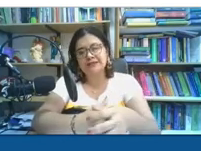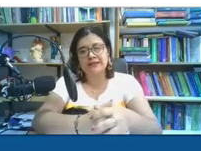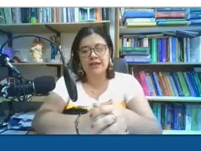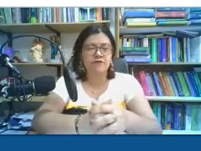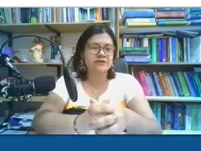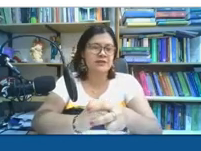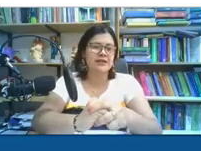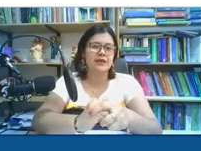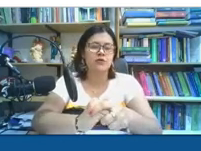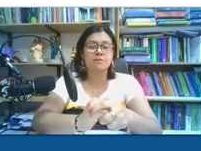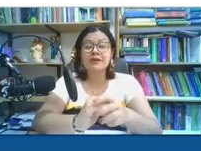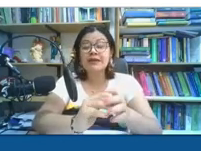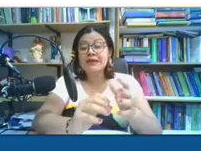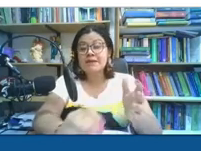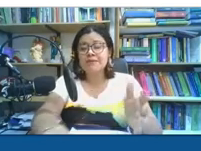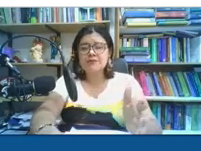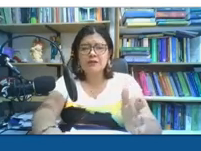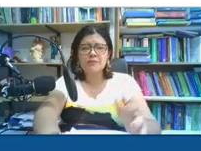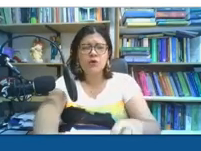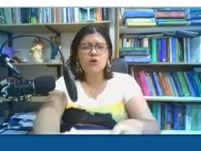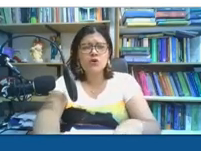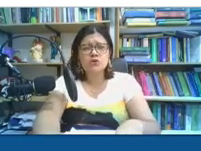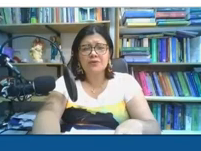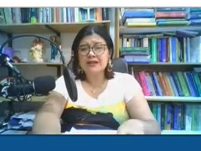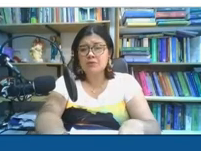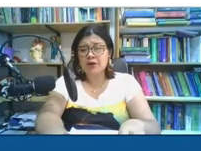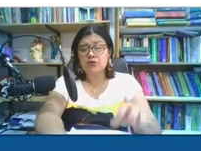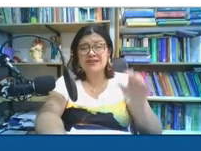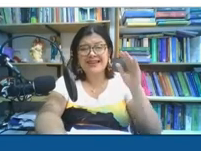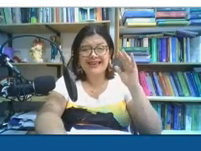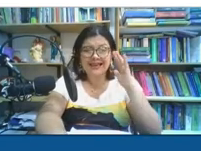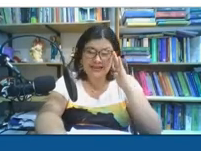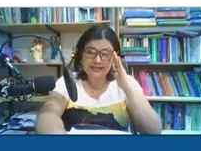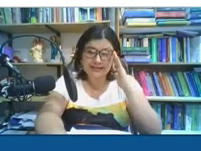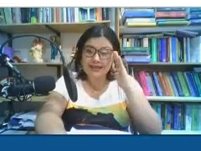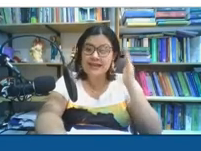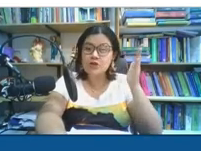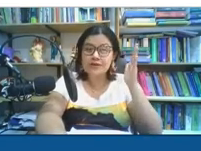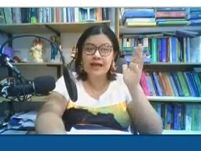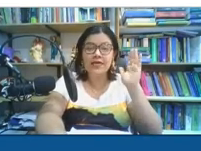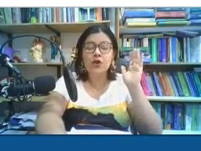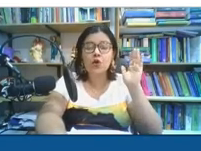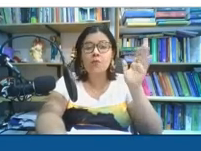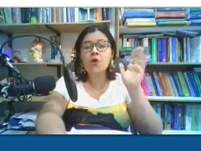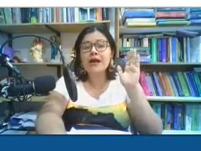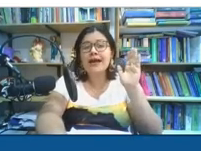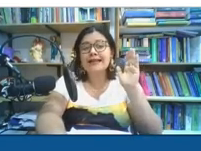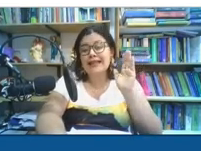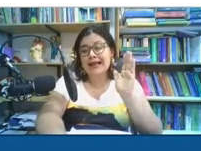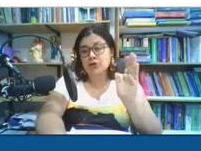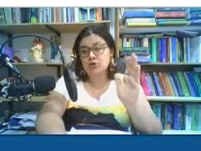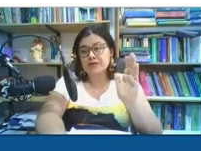hacer énfasis en el día de hoy vamos a hablar un poco sobre esta convocatoria que está denominada como